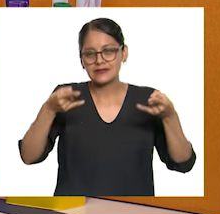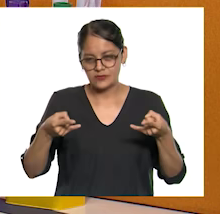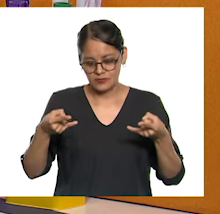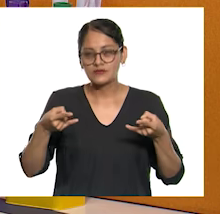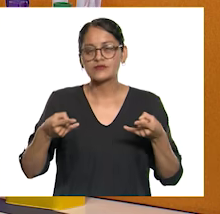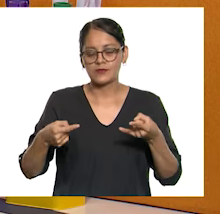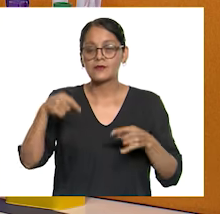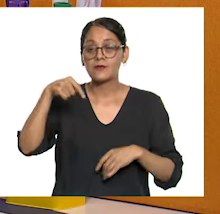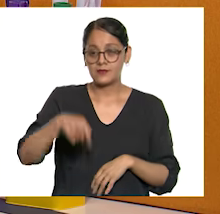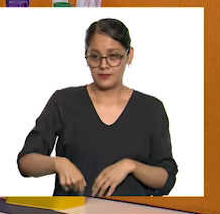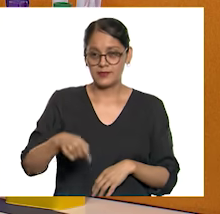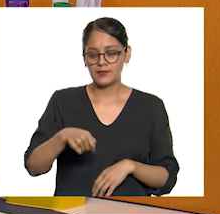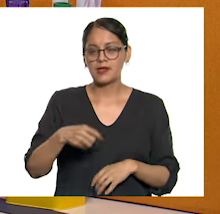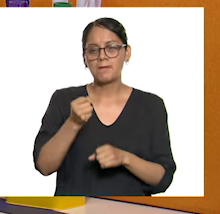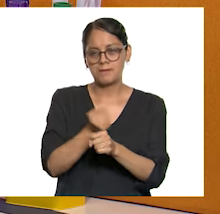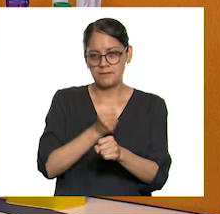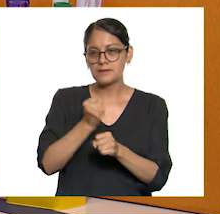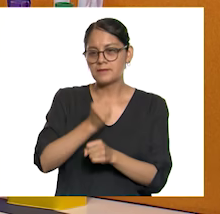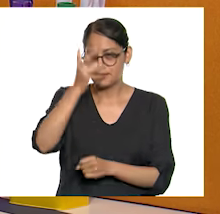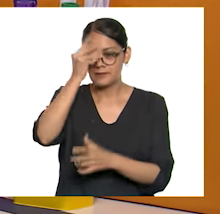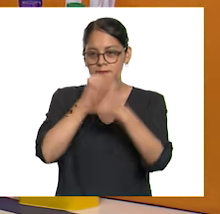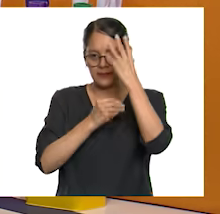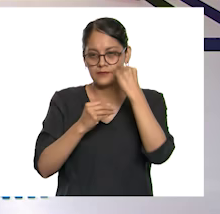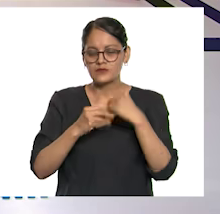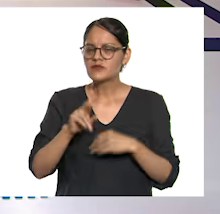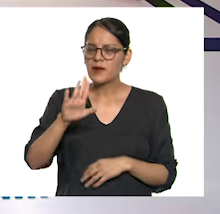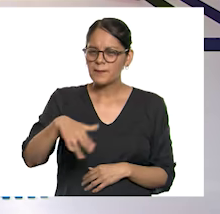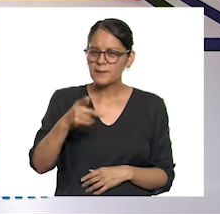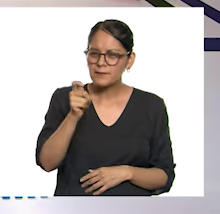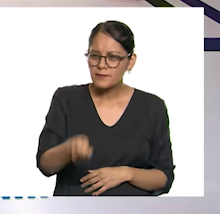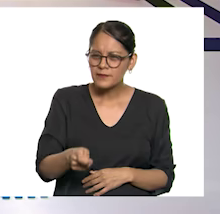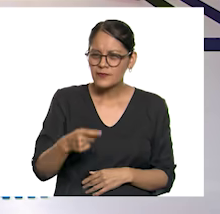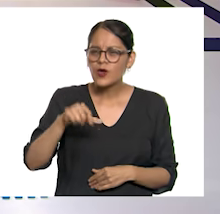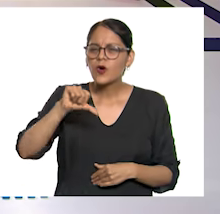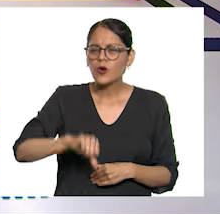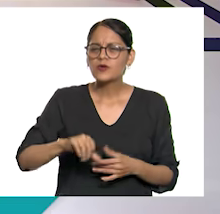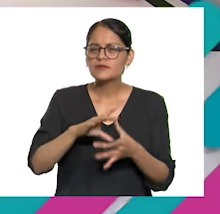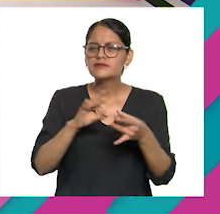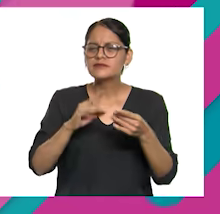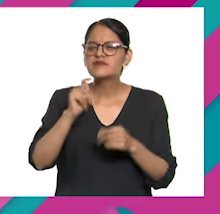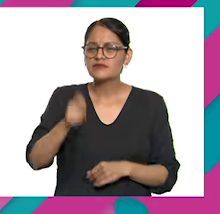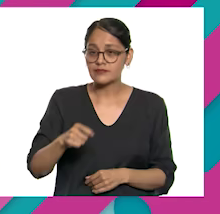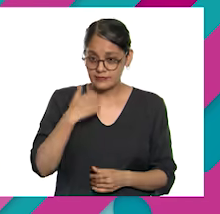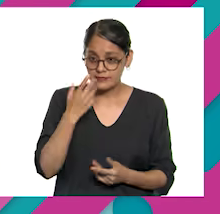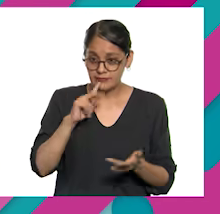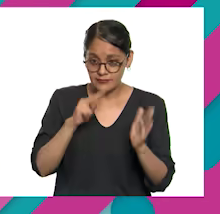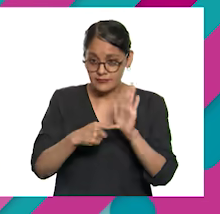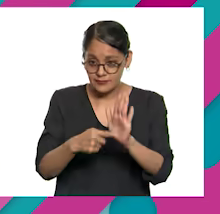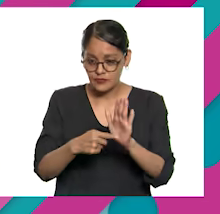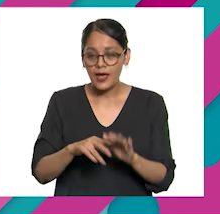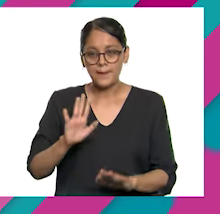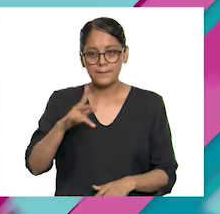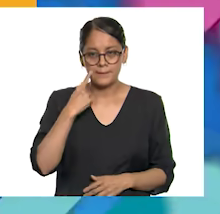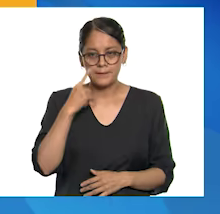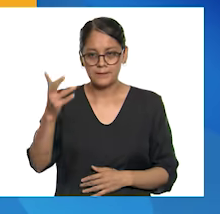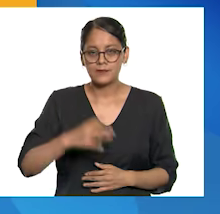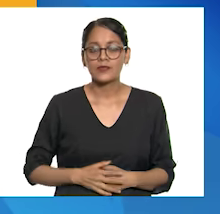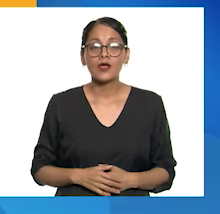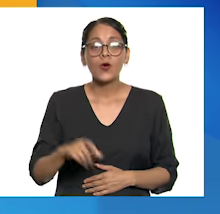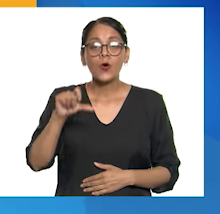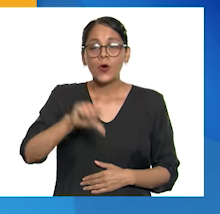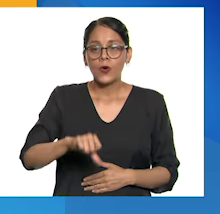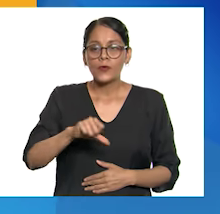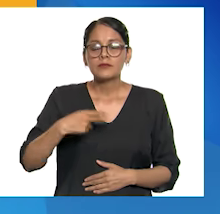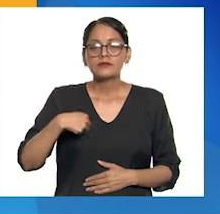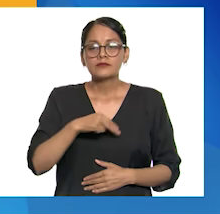práctica social. ¿De acuerdo? ¿Me acompañan a ver qué es específicamente lo que vamos a ver el día de hoy? ¿Sí? A ver. El día de